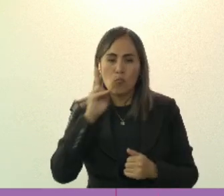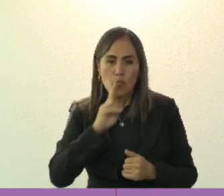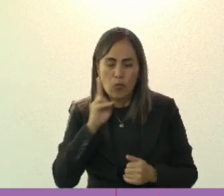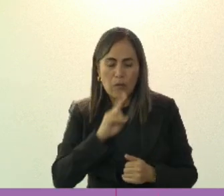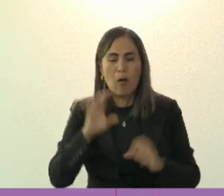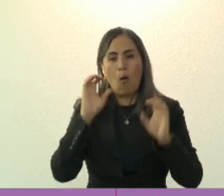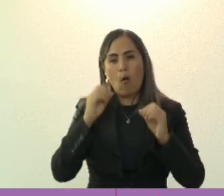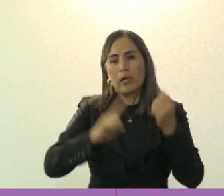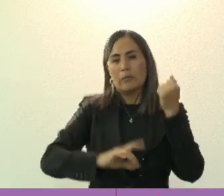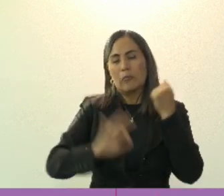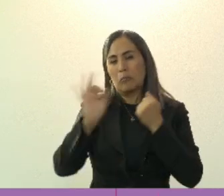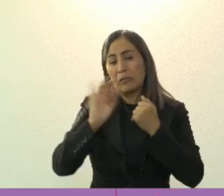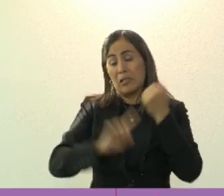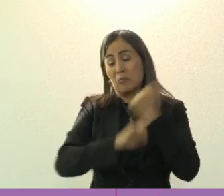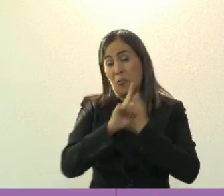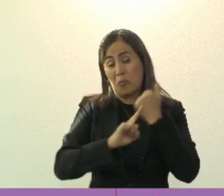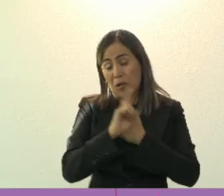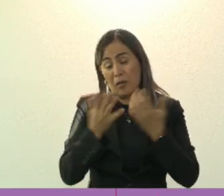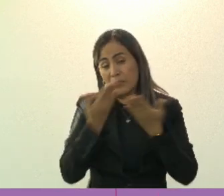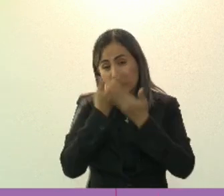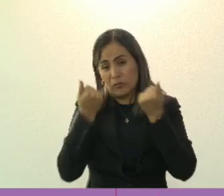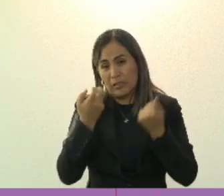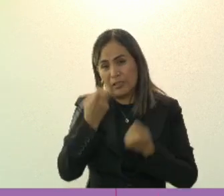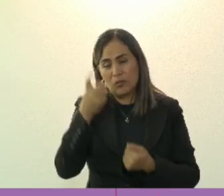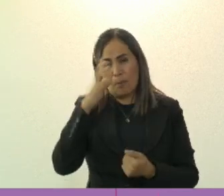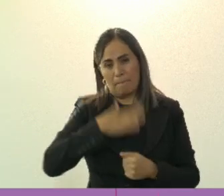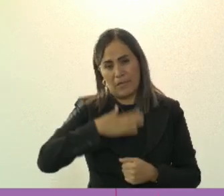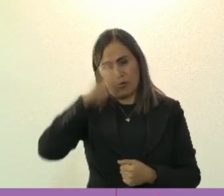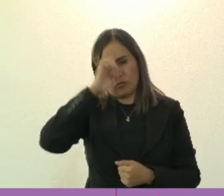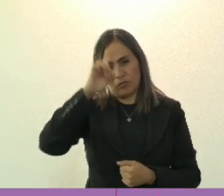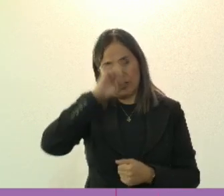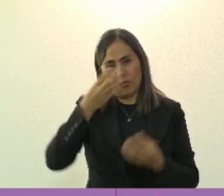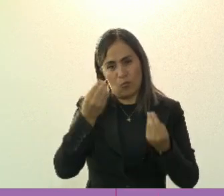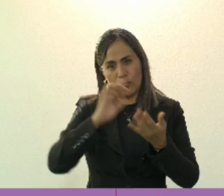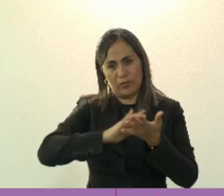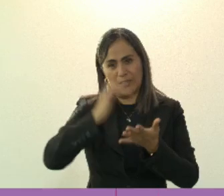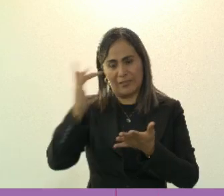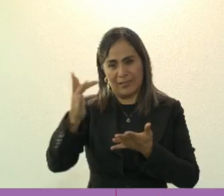generar. Pues ahí están mis recomendaciones, muchas gracias.